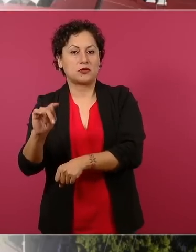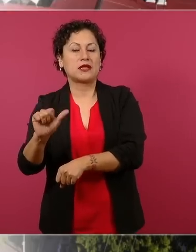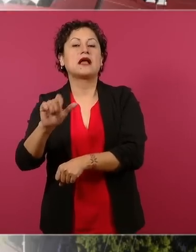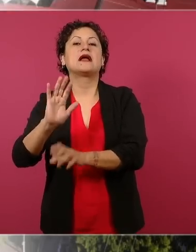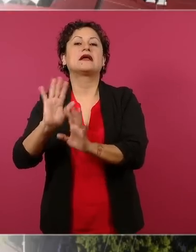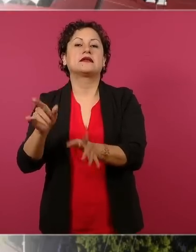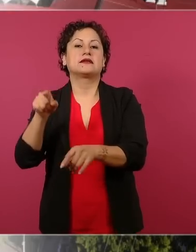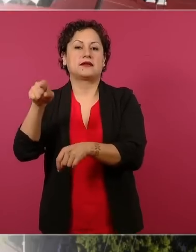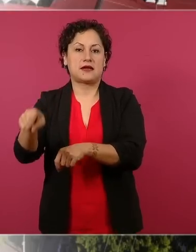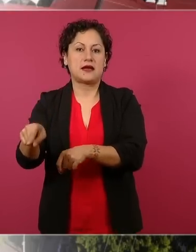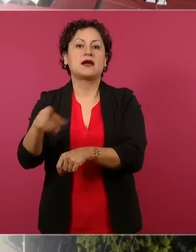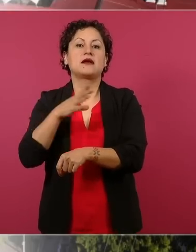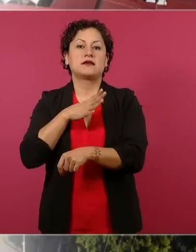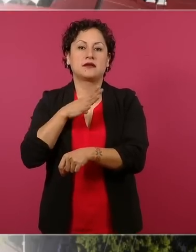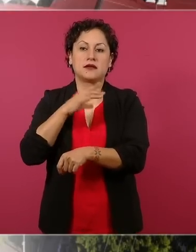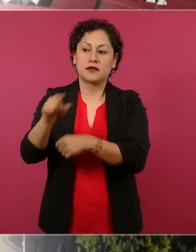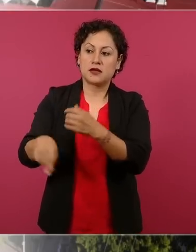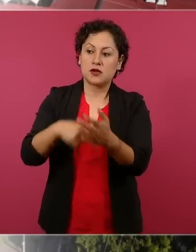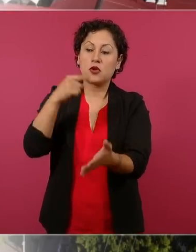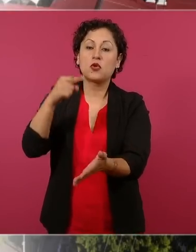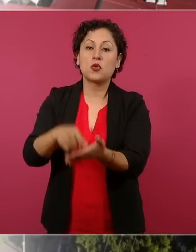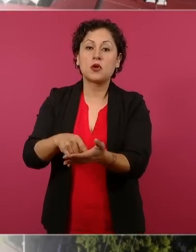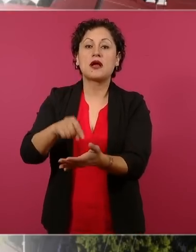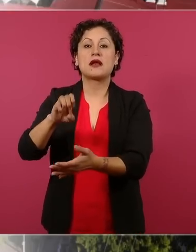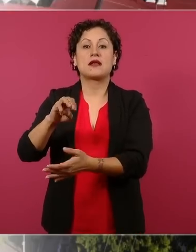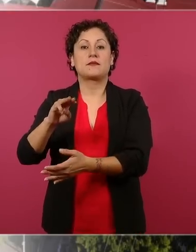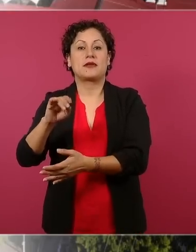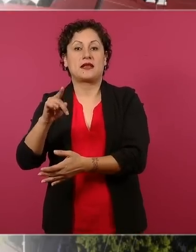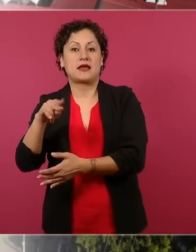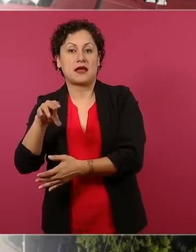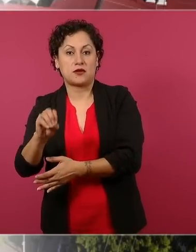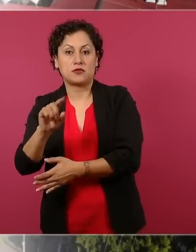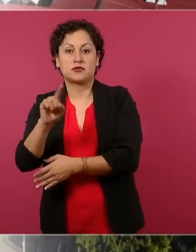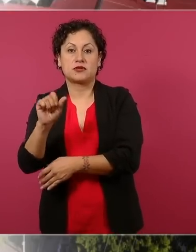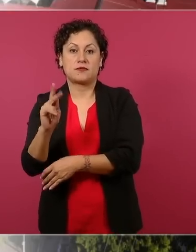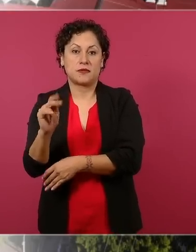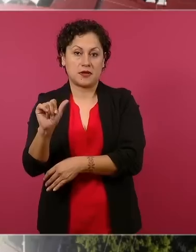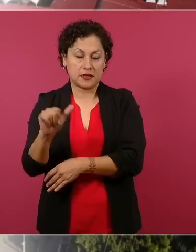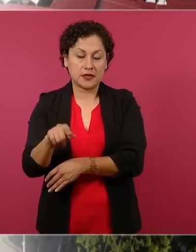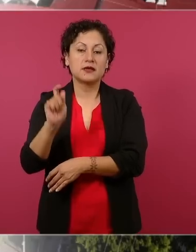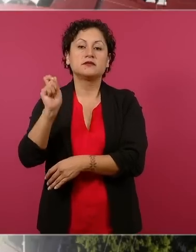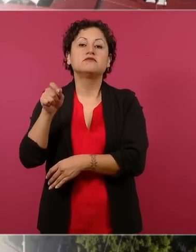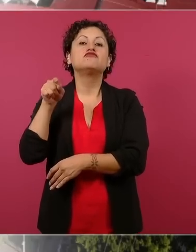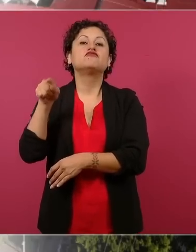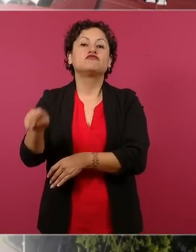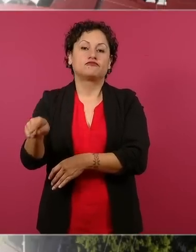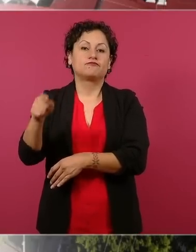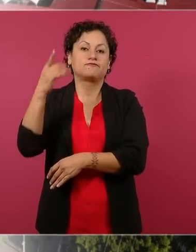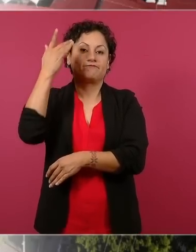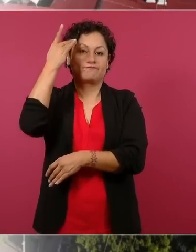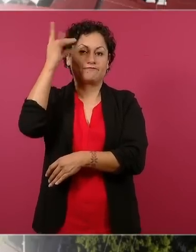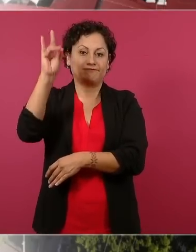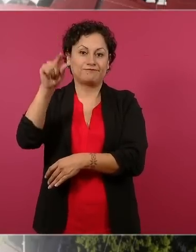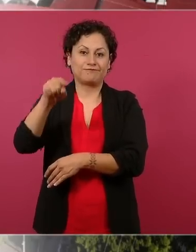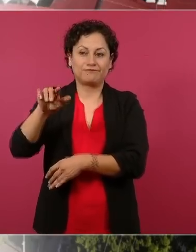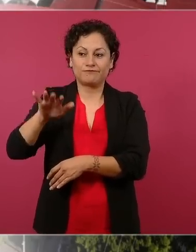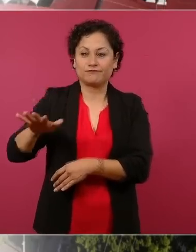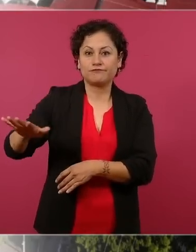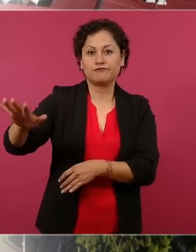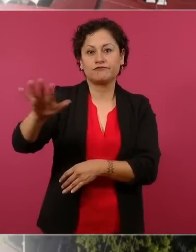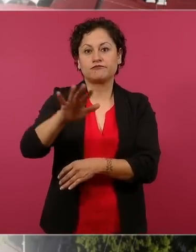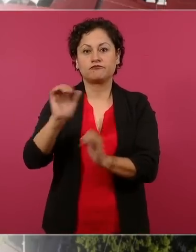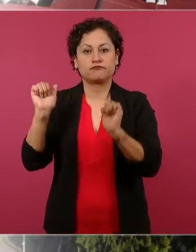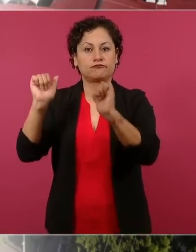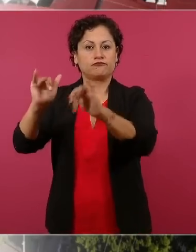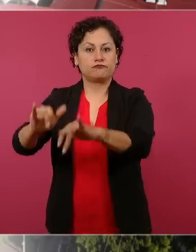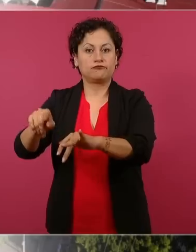albergue de Emiliano Zapata, que va a dar atención a toda la zona de Cuernavaca, a todas las instituciones, y también